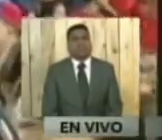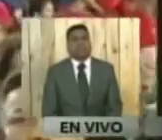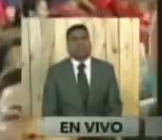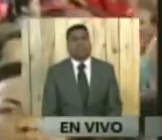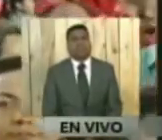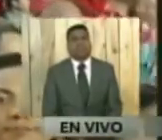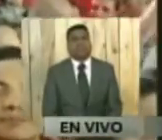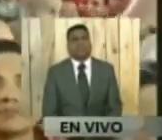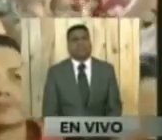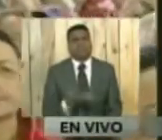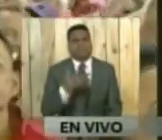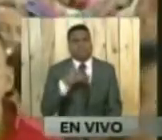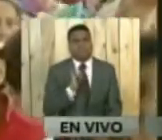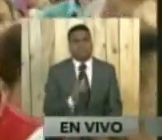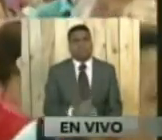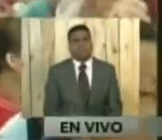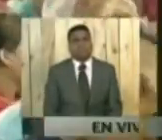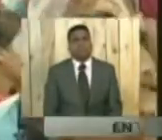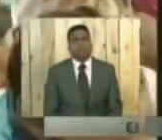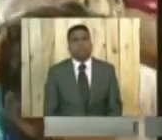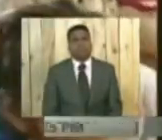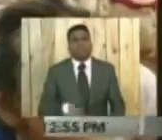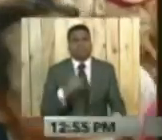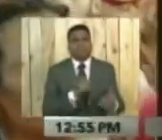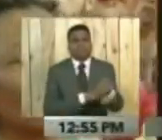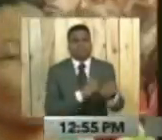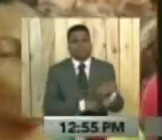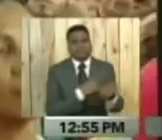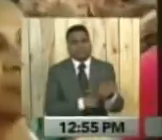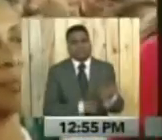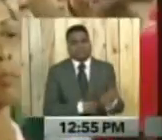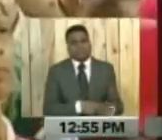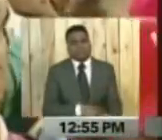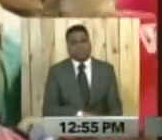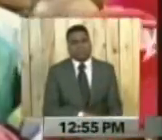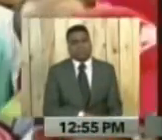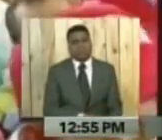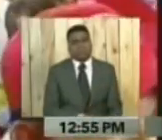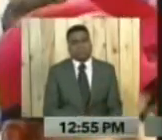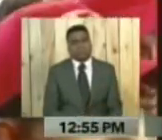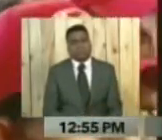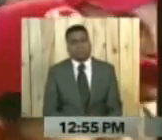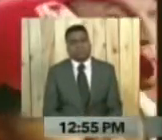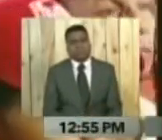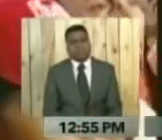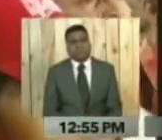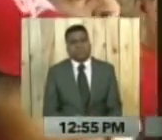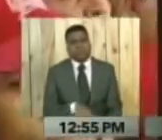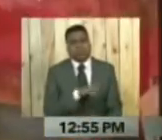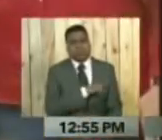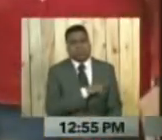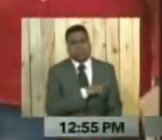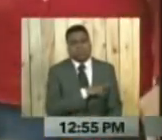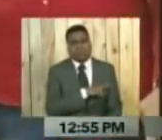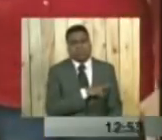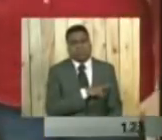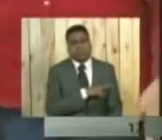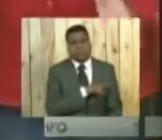Y tenemos, hermanos y hermanas, un partido